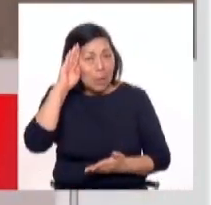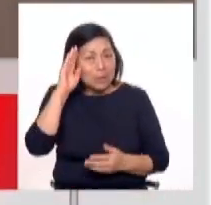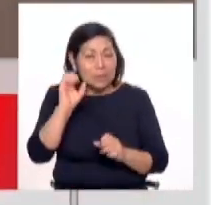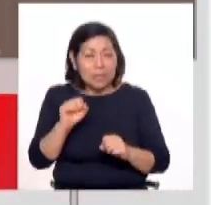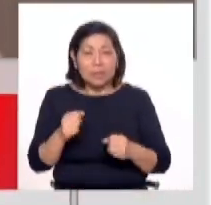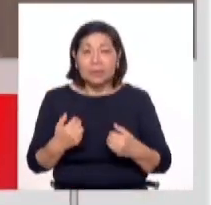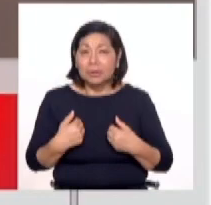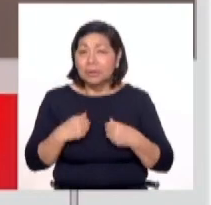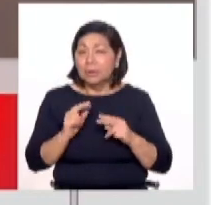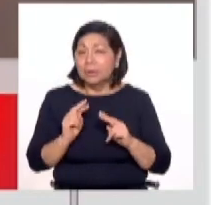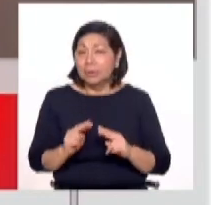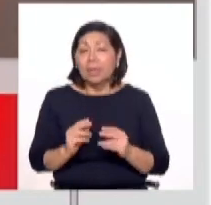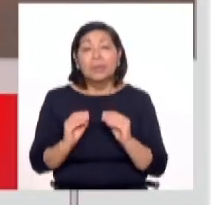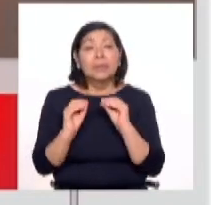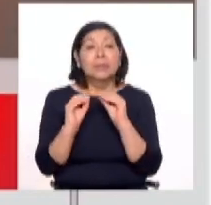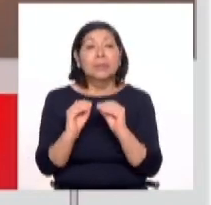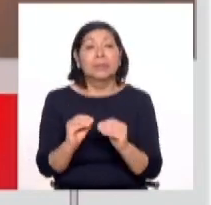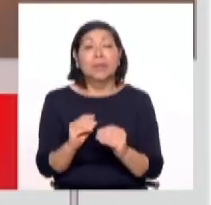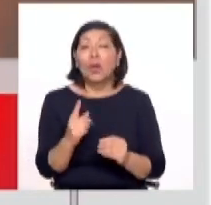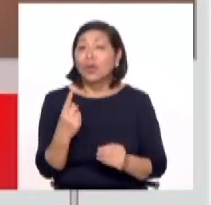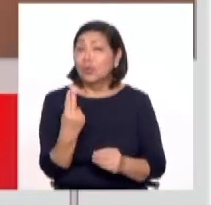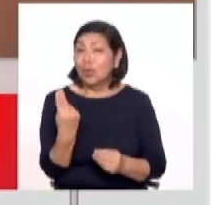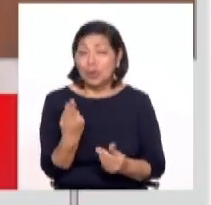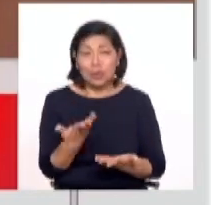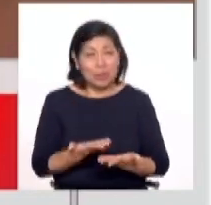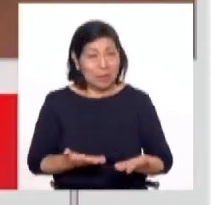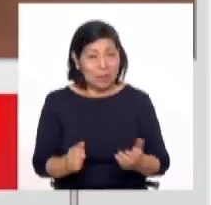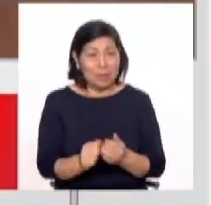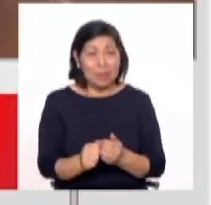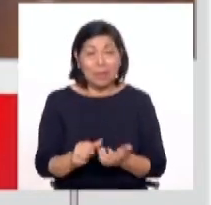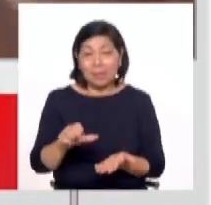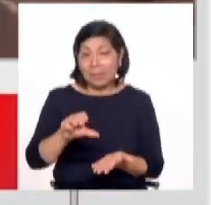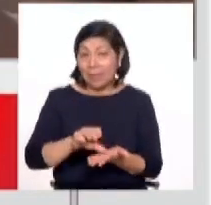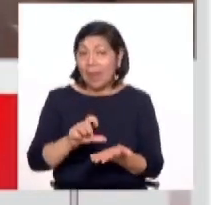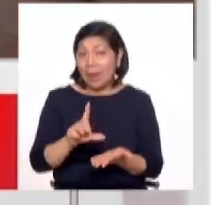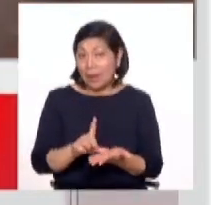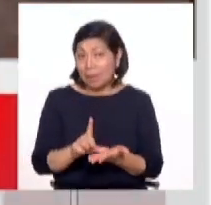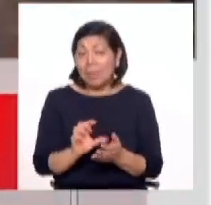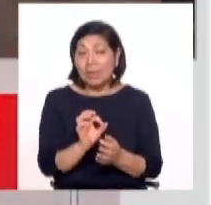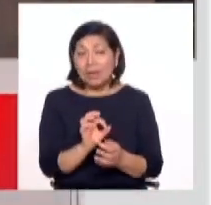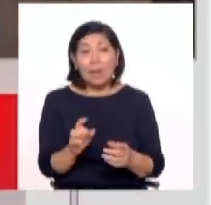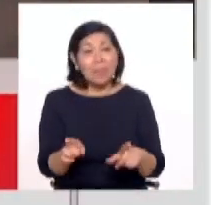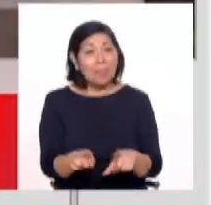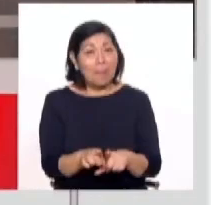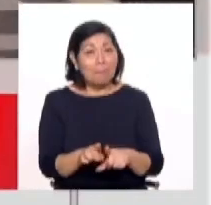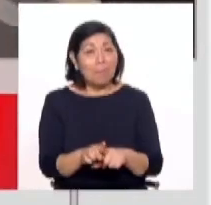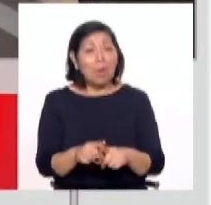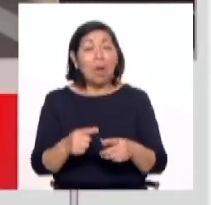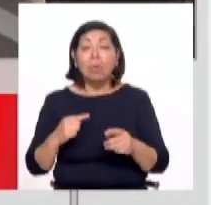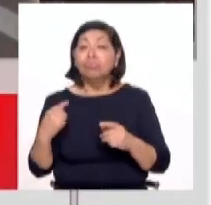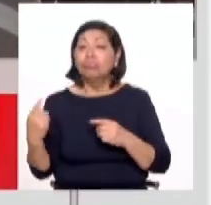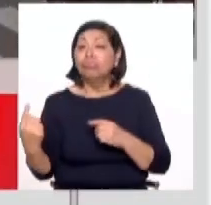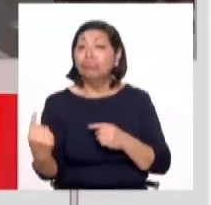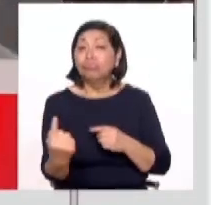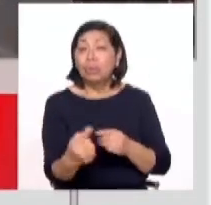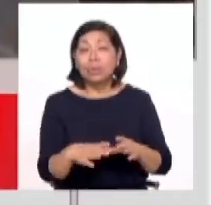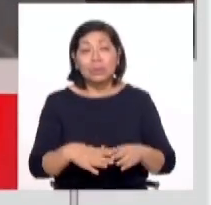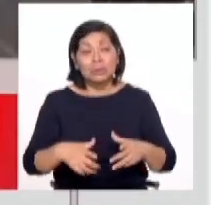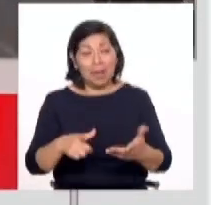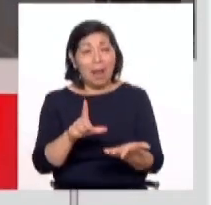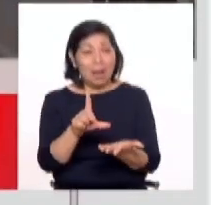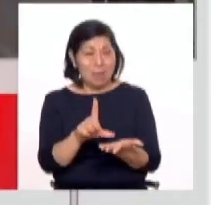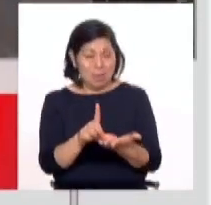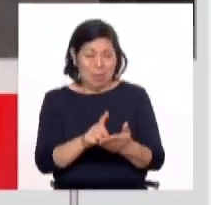que nosotros venimos dando no solamente en la zona céntrica de la ciudad, sino también en la periferia de esta gran ciudad de